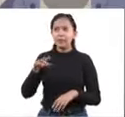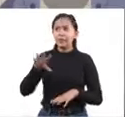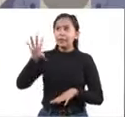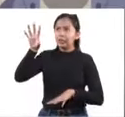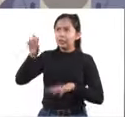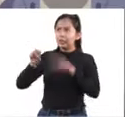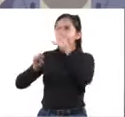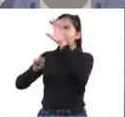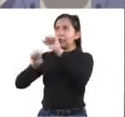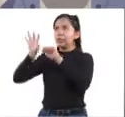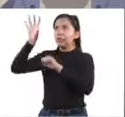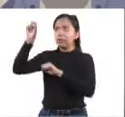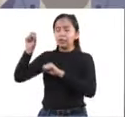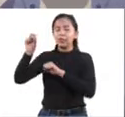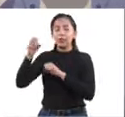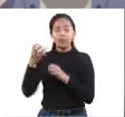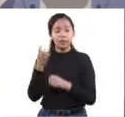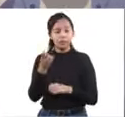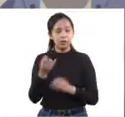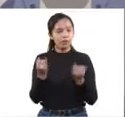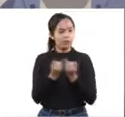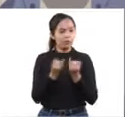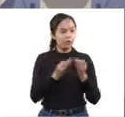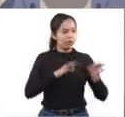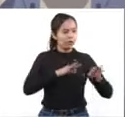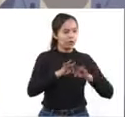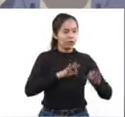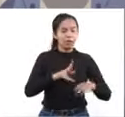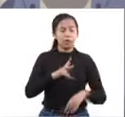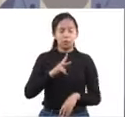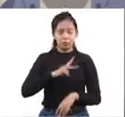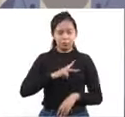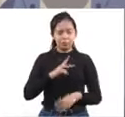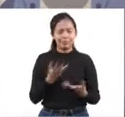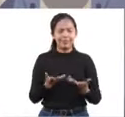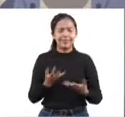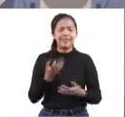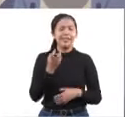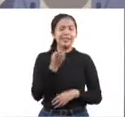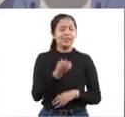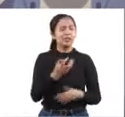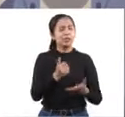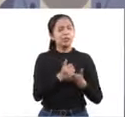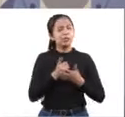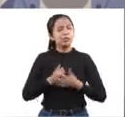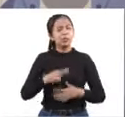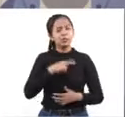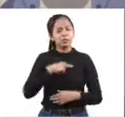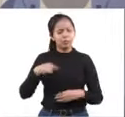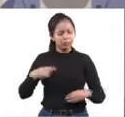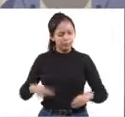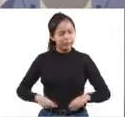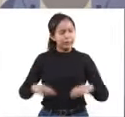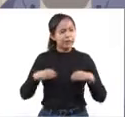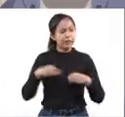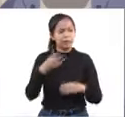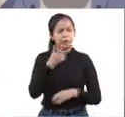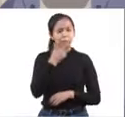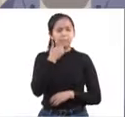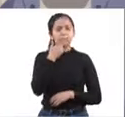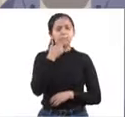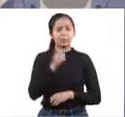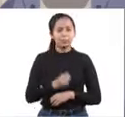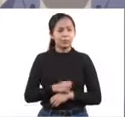nuestros trabajos nos permitieron apreciar una vida más plena. Tu ejemplo